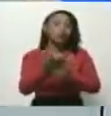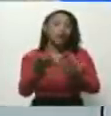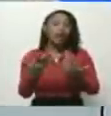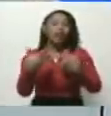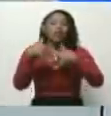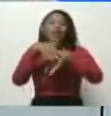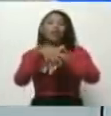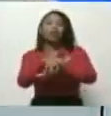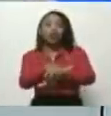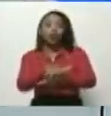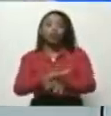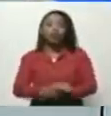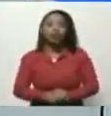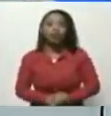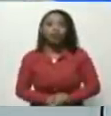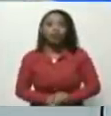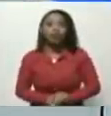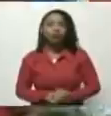integral.